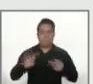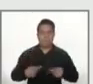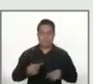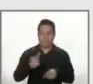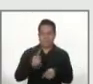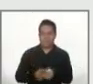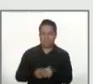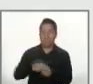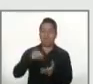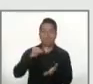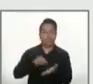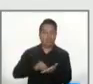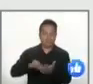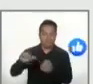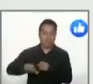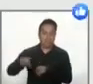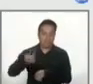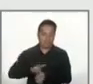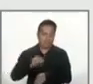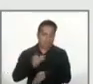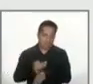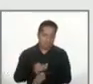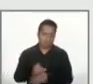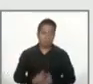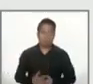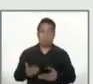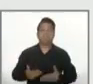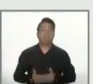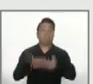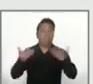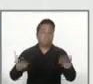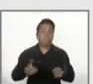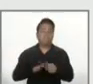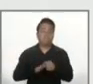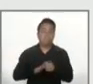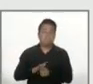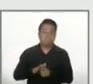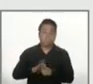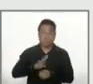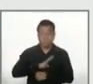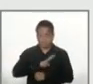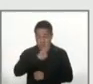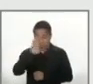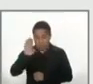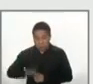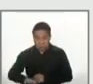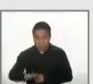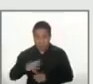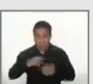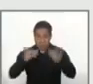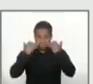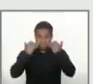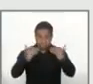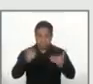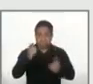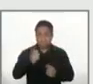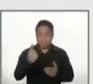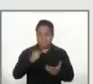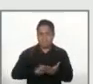al corte del día de hoy. En lo que concierne a las defunciones, podemos observar que de